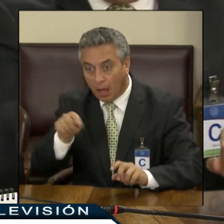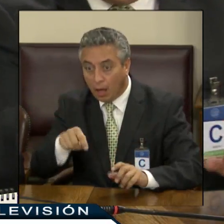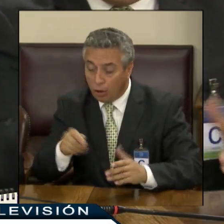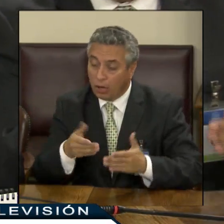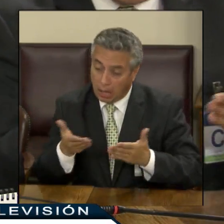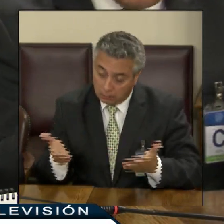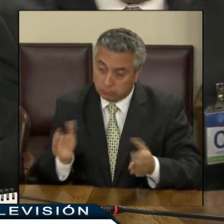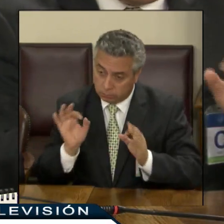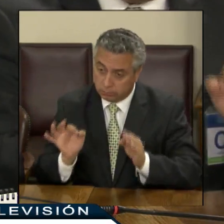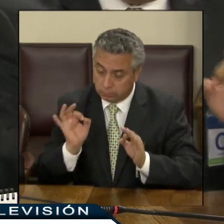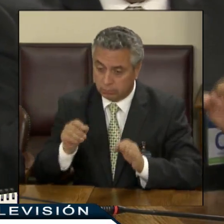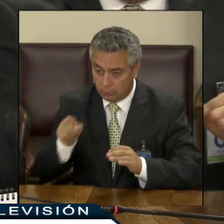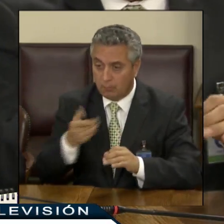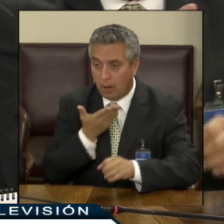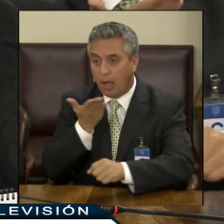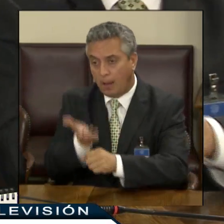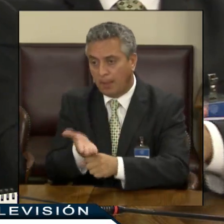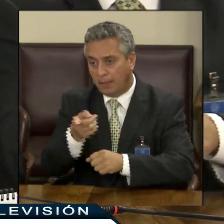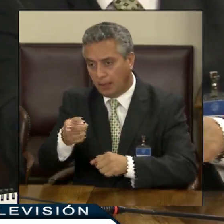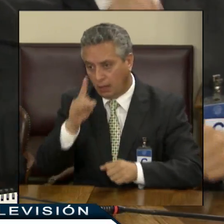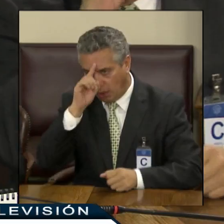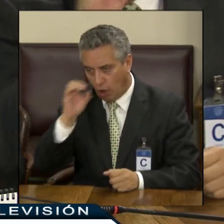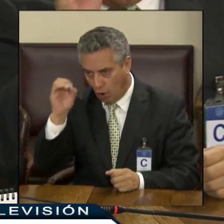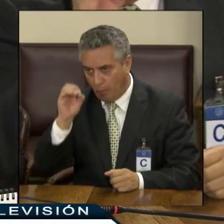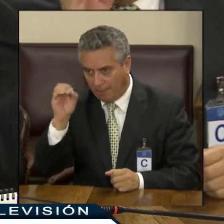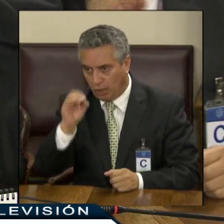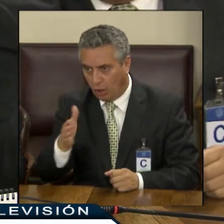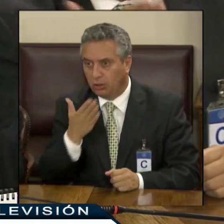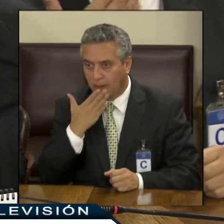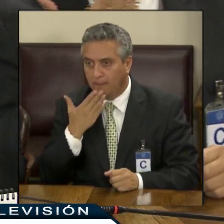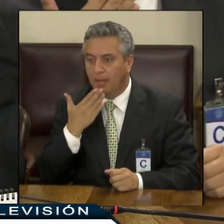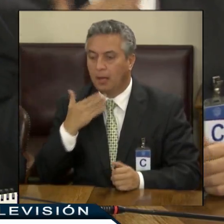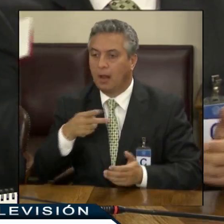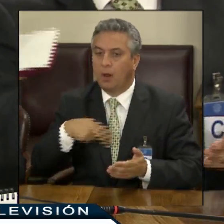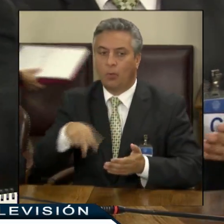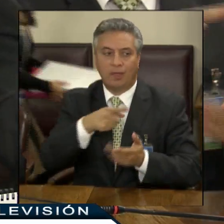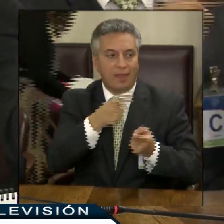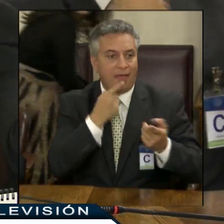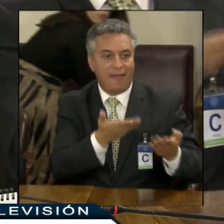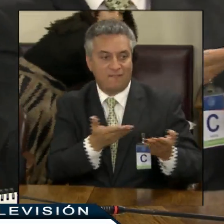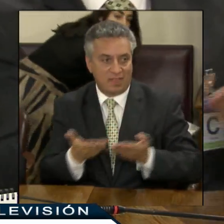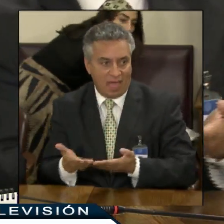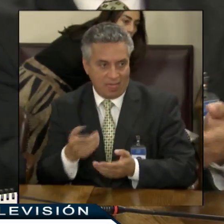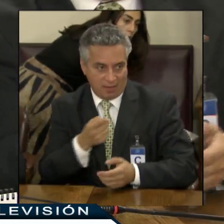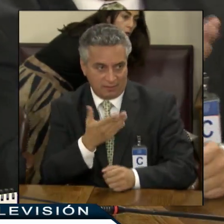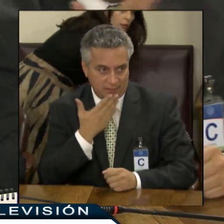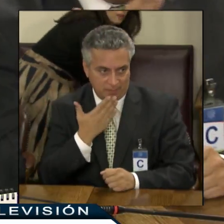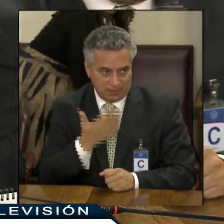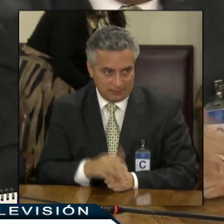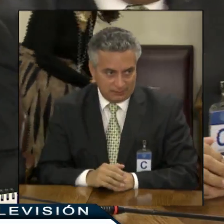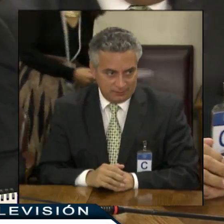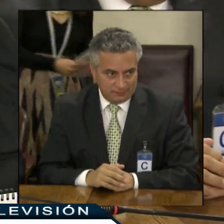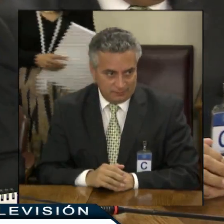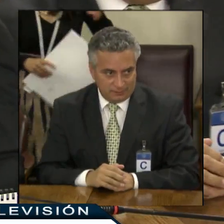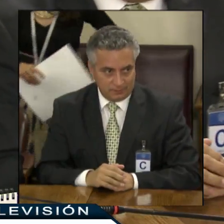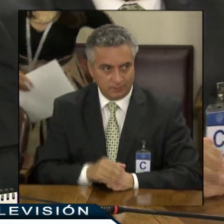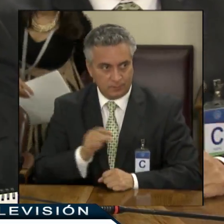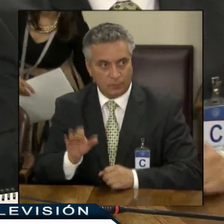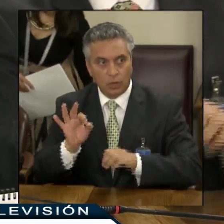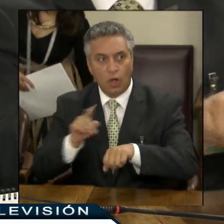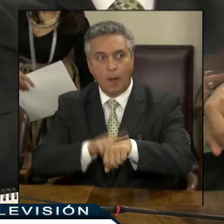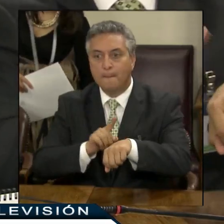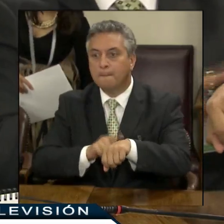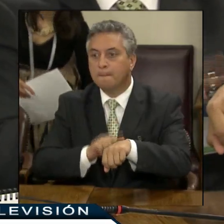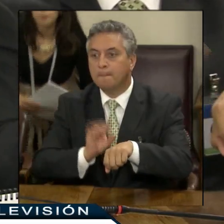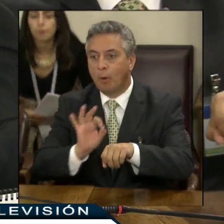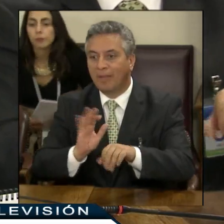que vamos a pedirle la opinión también a nuestra eh invitada cierto en momento